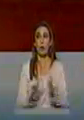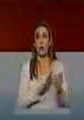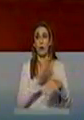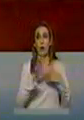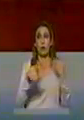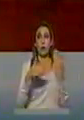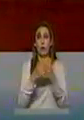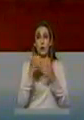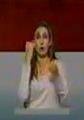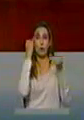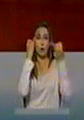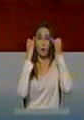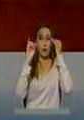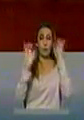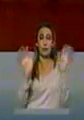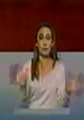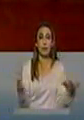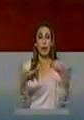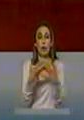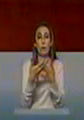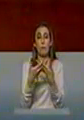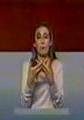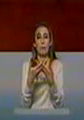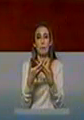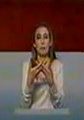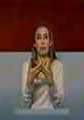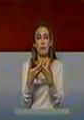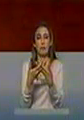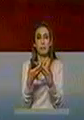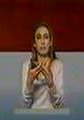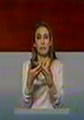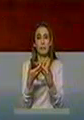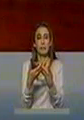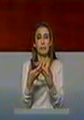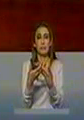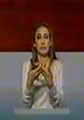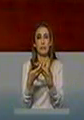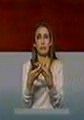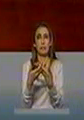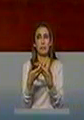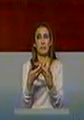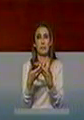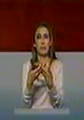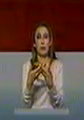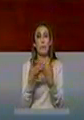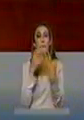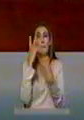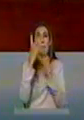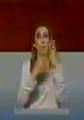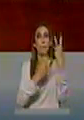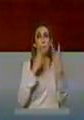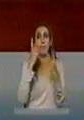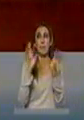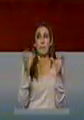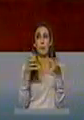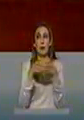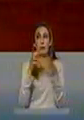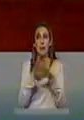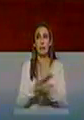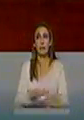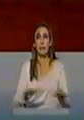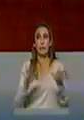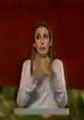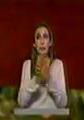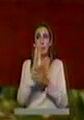estas ideas, complementarlas y visitar, o sea, complementarlas con Bahía.